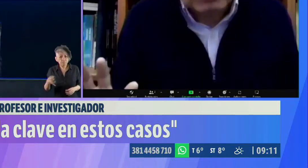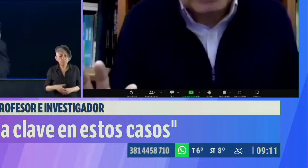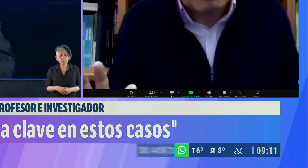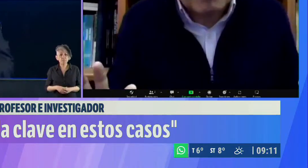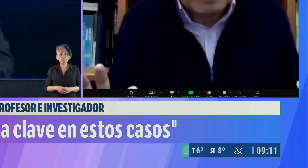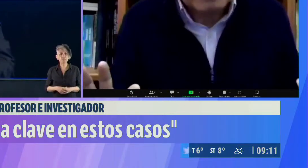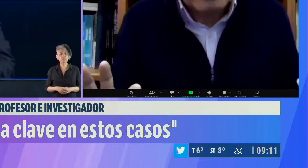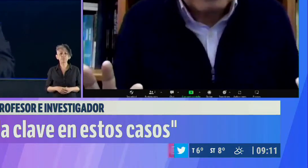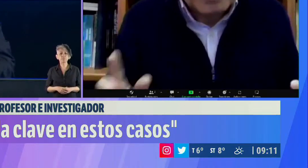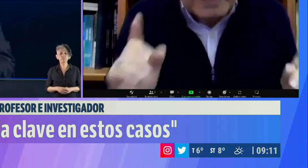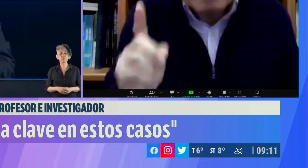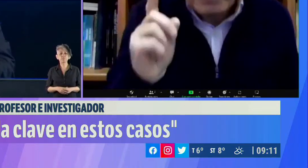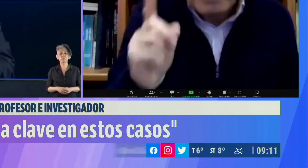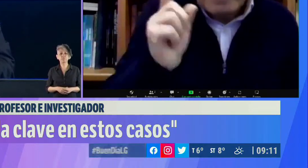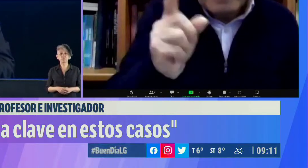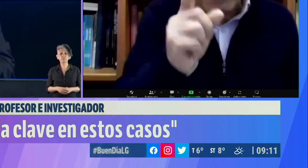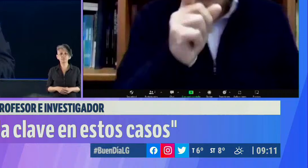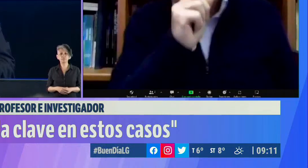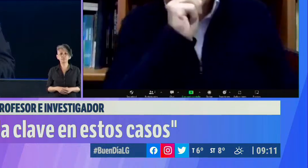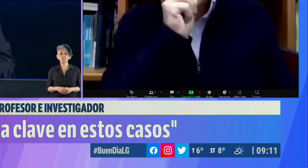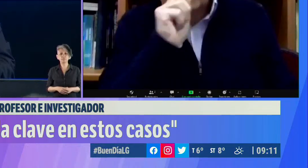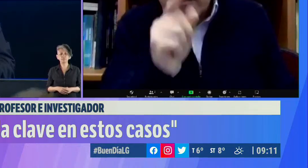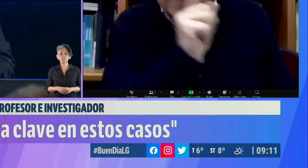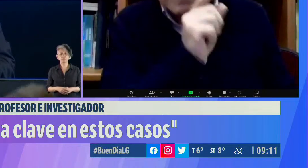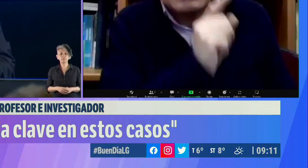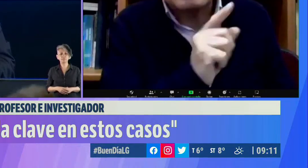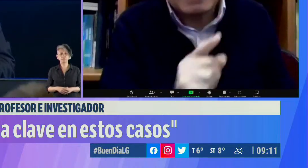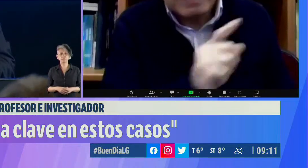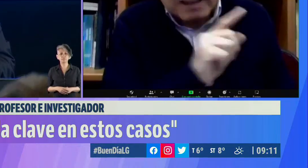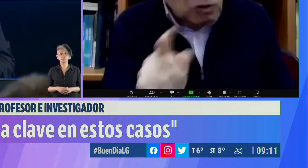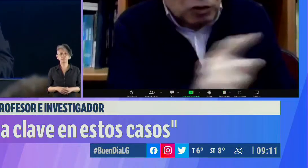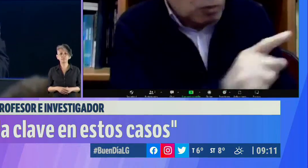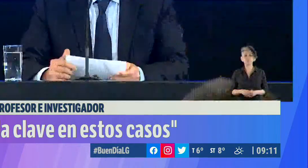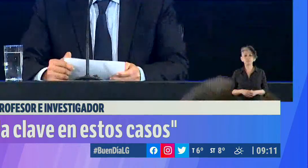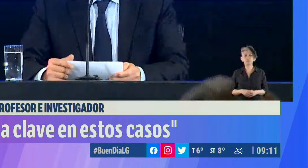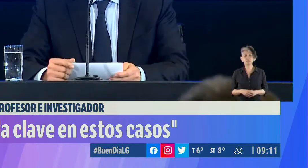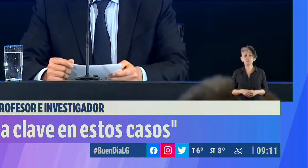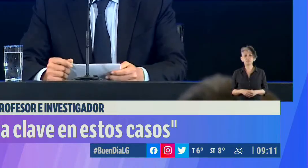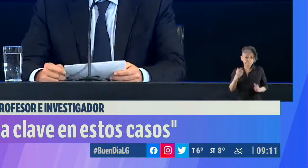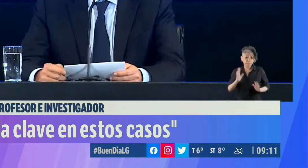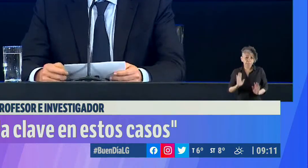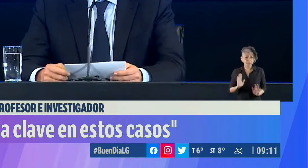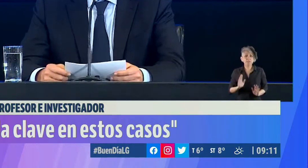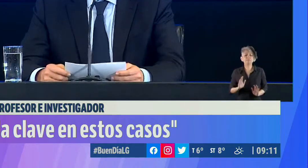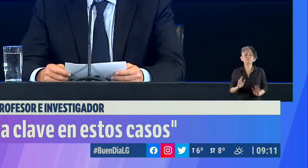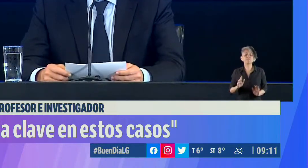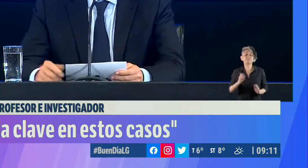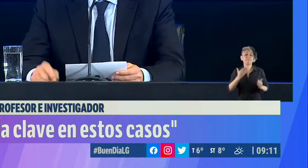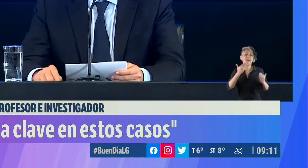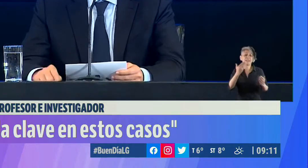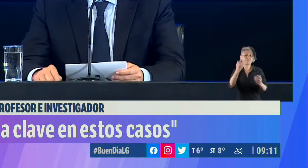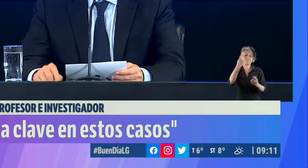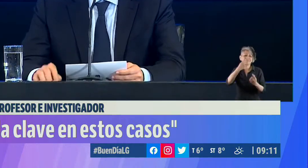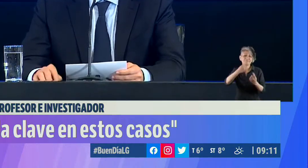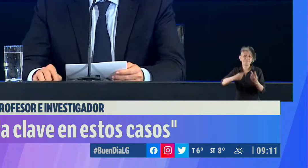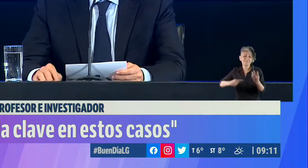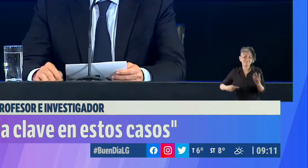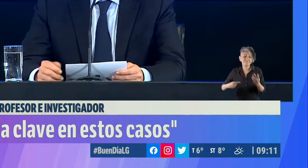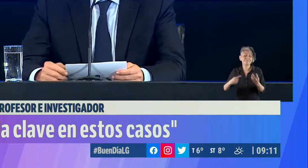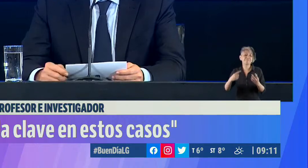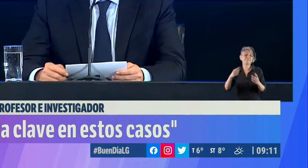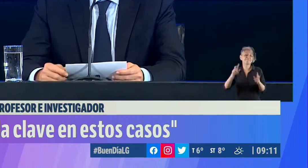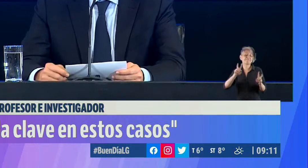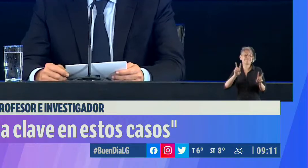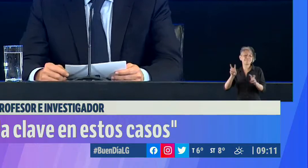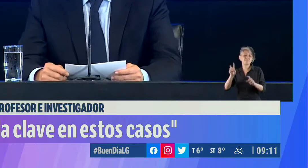que todavía no tenemos plan. Claro. Acá, déjame que le diga algo que me parece central, que yo lo estuve escuchando, ayer escuchaba alguno. La gente